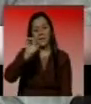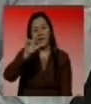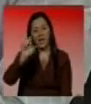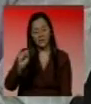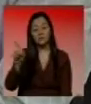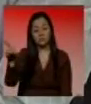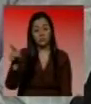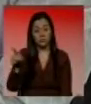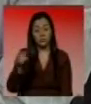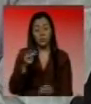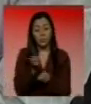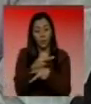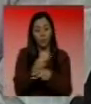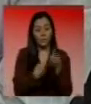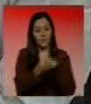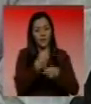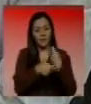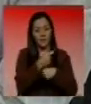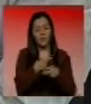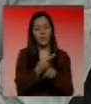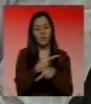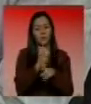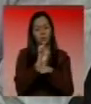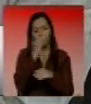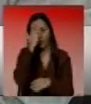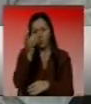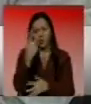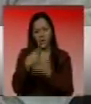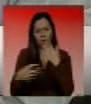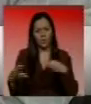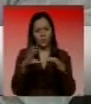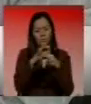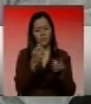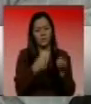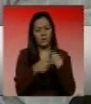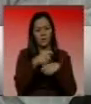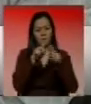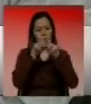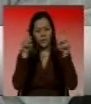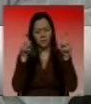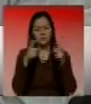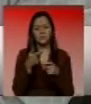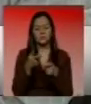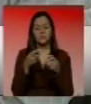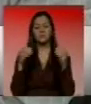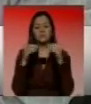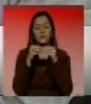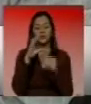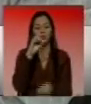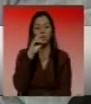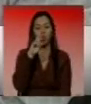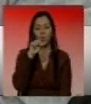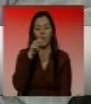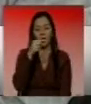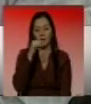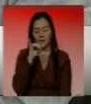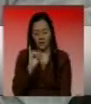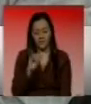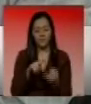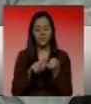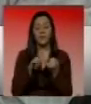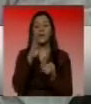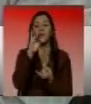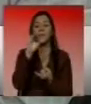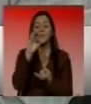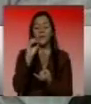ecuador a través de varias empresas promotoras de presentaciones desean dios